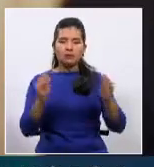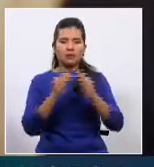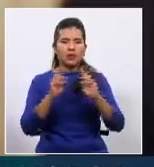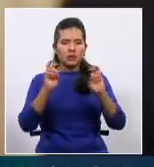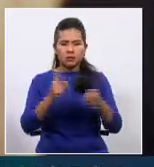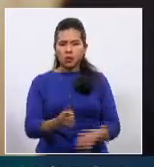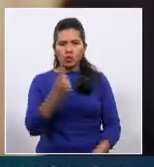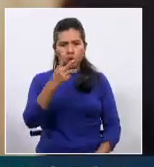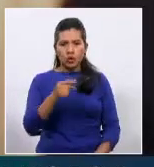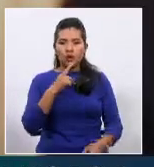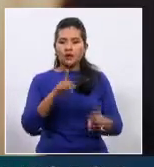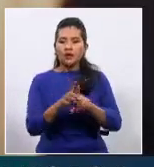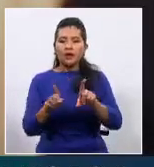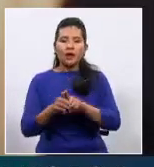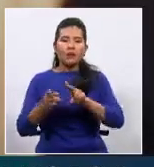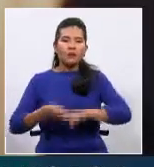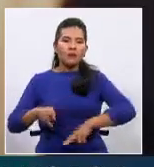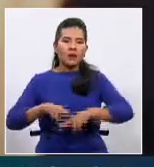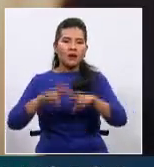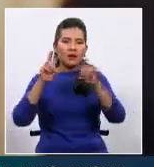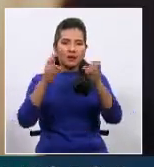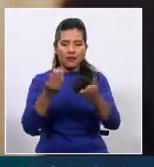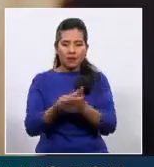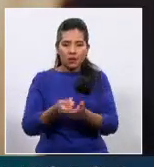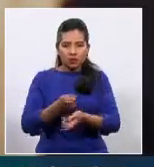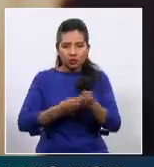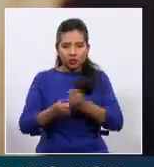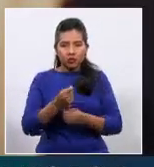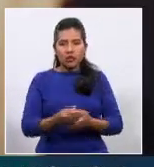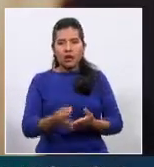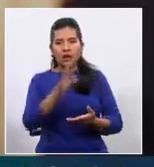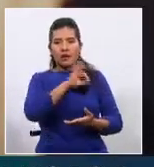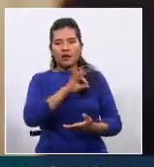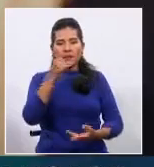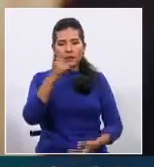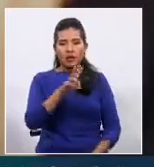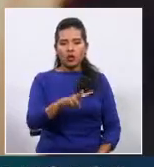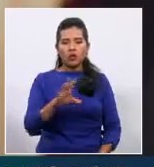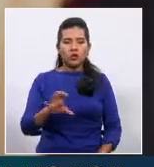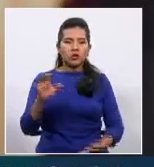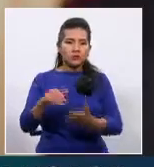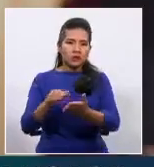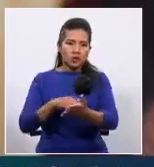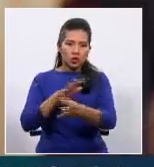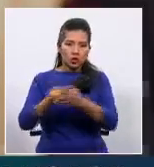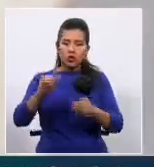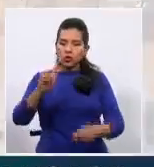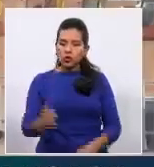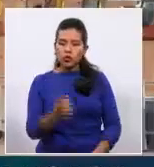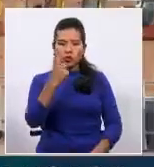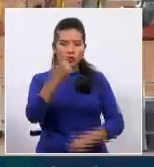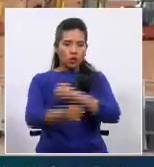generar ingresos adicionales de cerca de 200 millones de dólares sólo en este año 2022